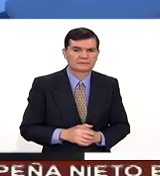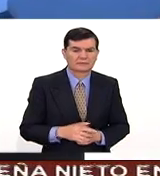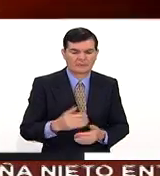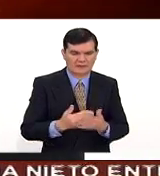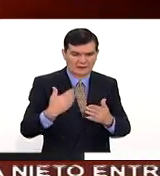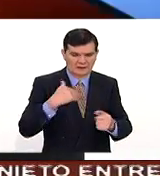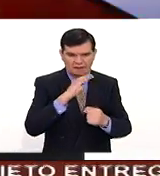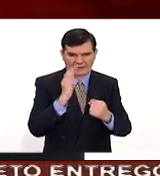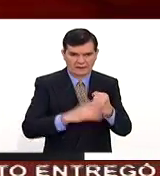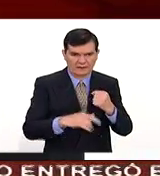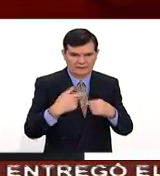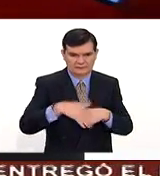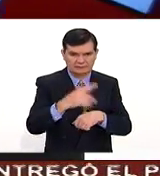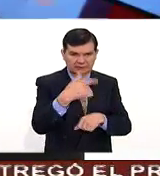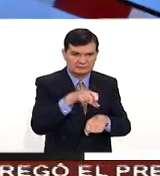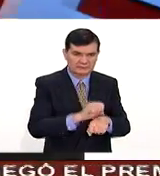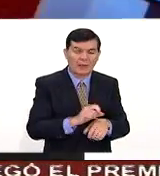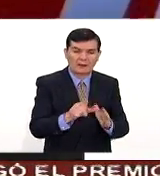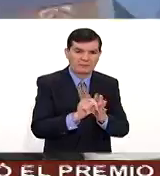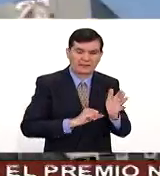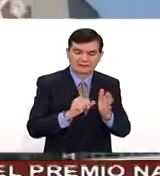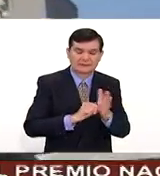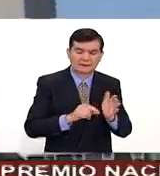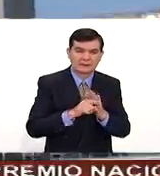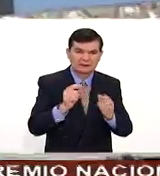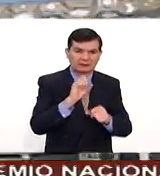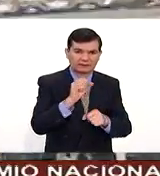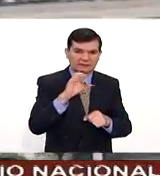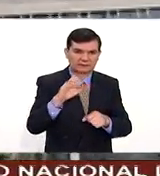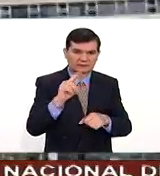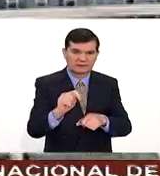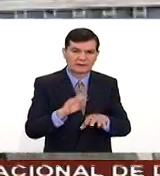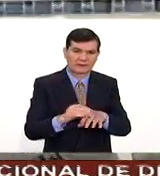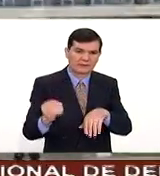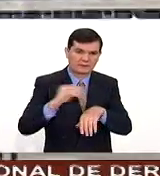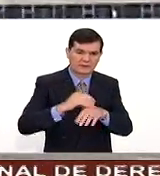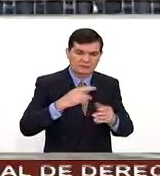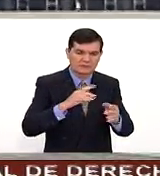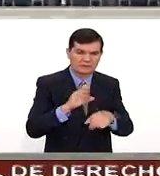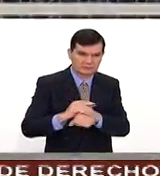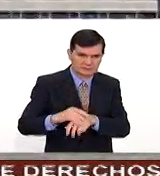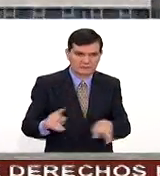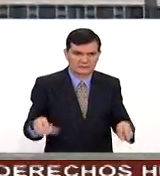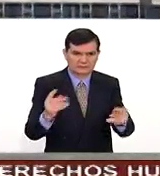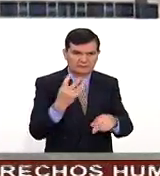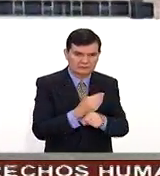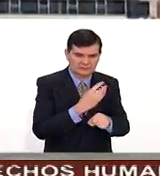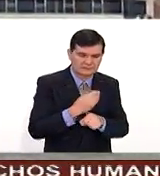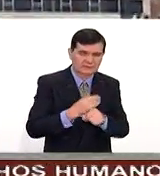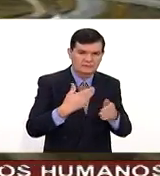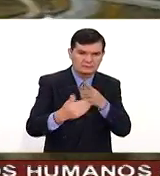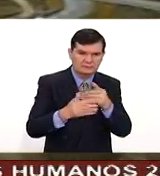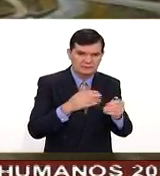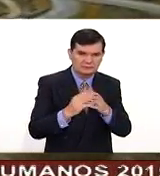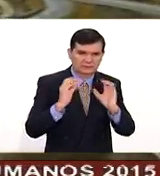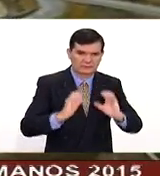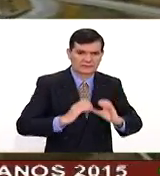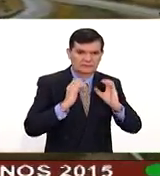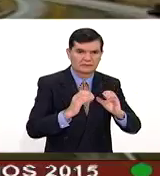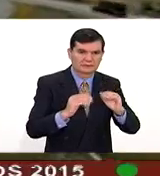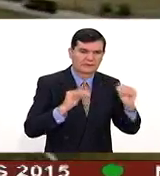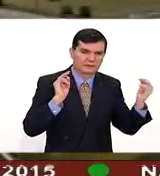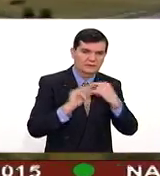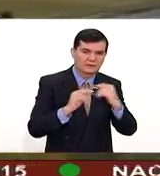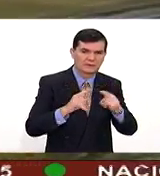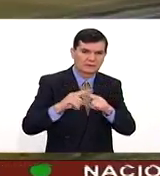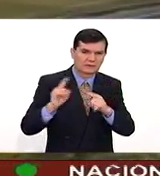Antes de que concluya este mes, la Secretaría de Comunicaciones y Transportes lanzará un paquete de licitaciones para la construcción, modernización y conservación de